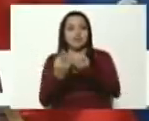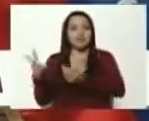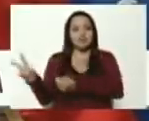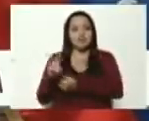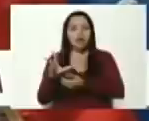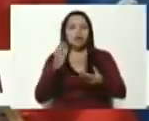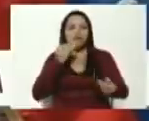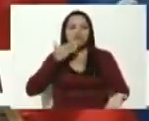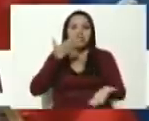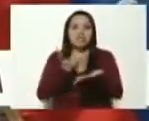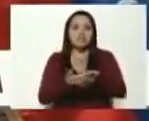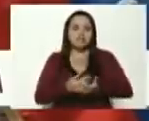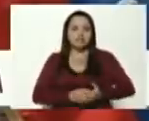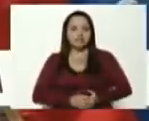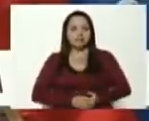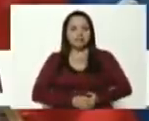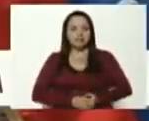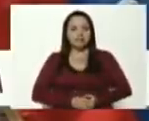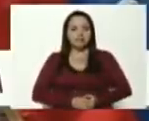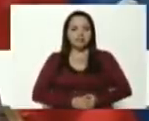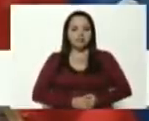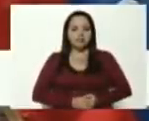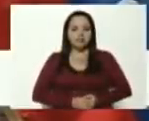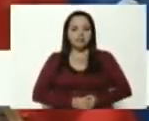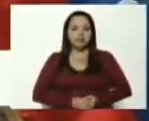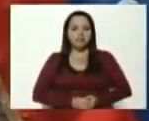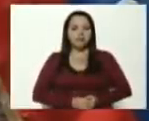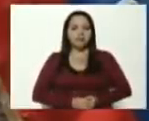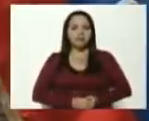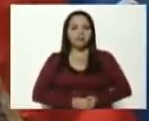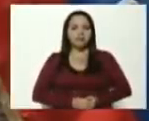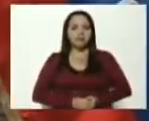Muchas gracias.